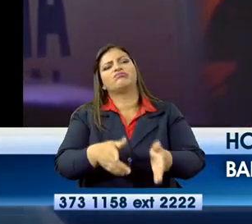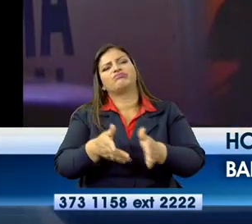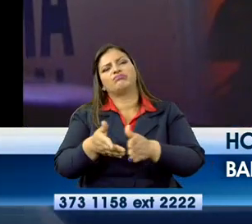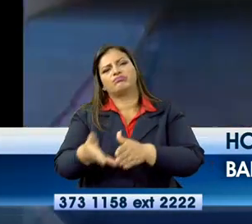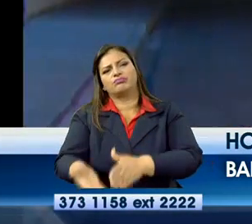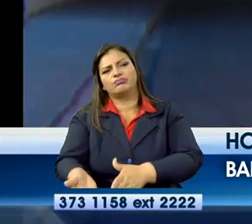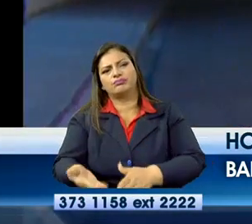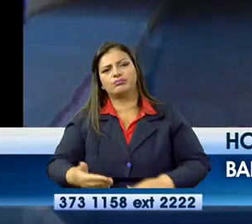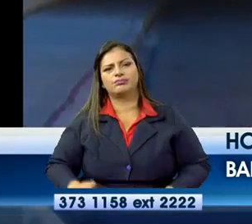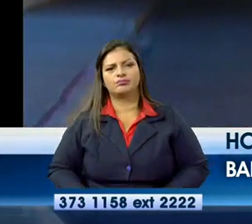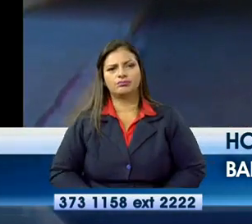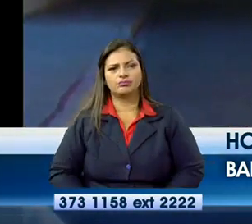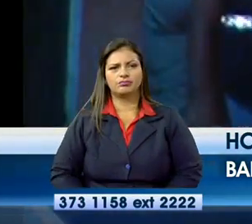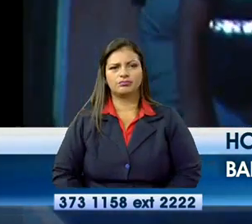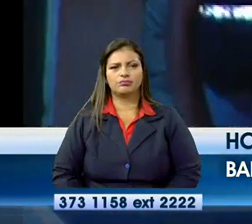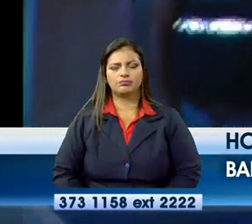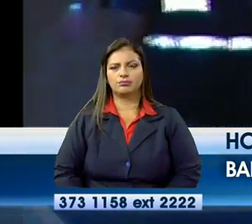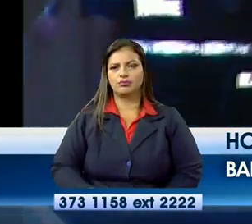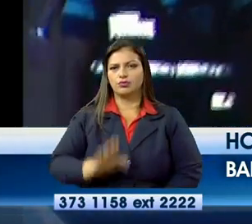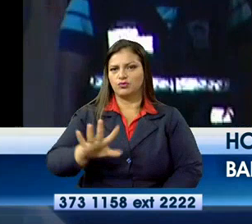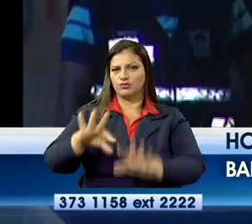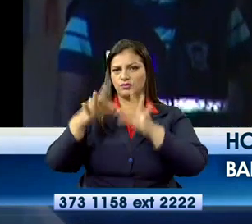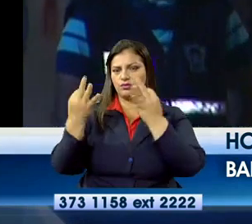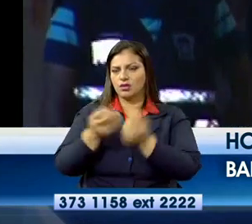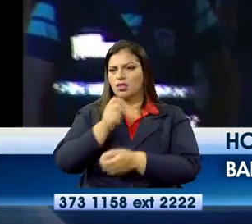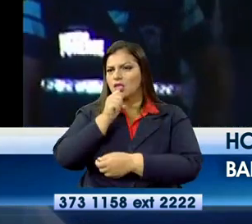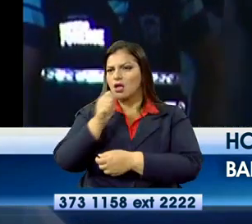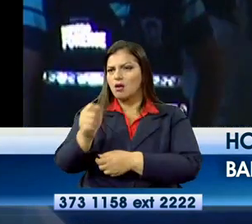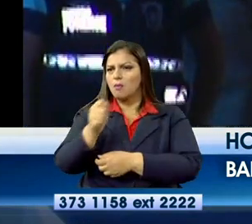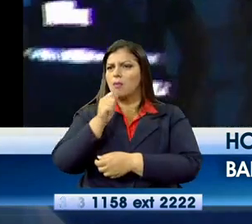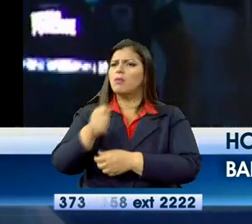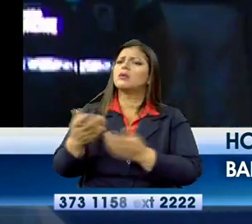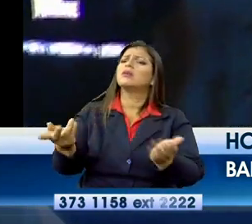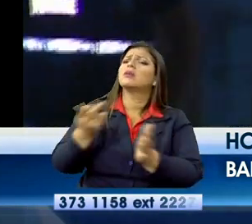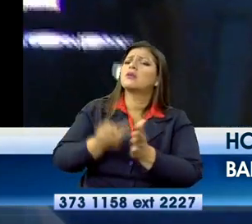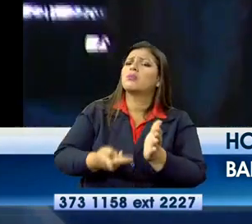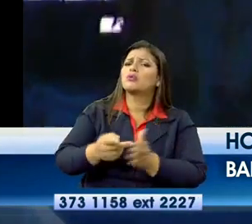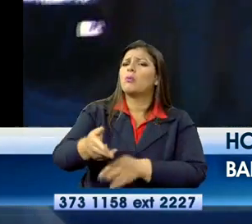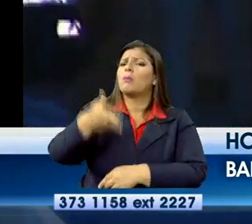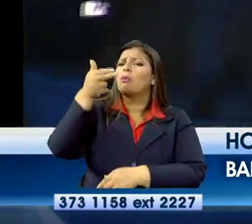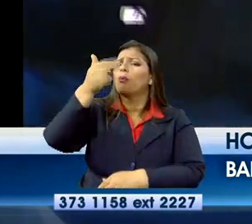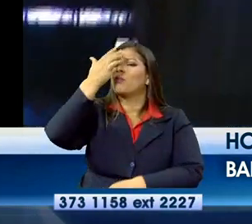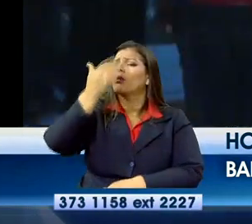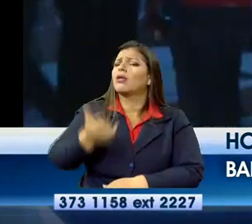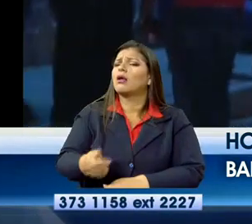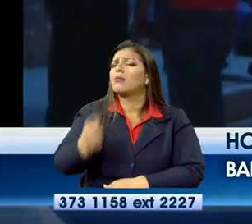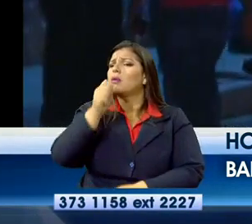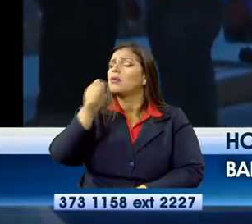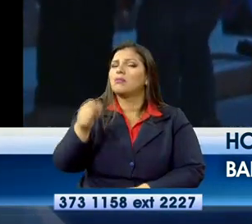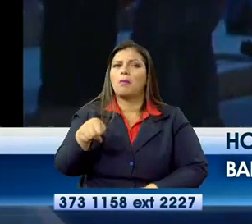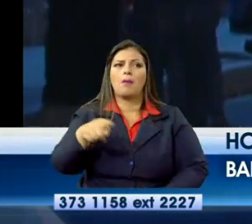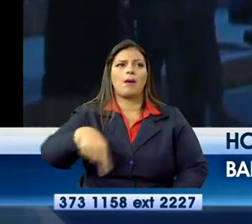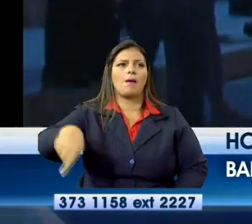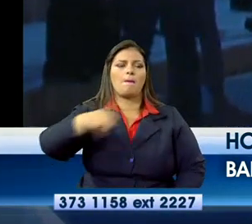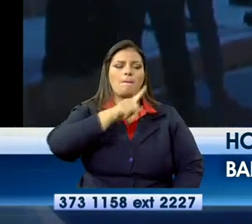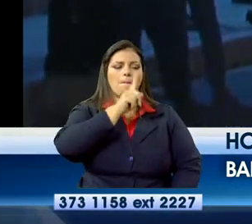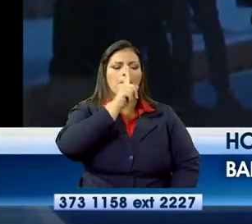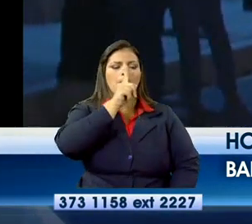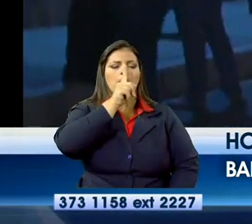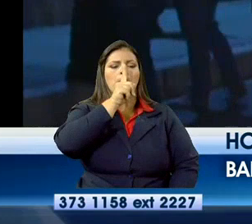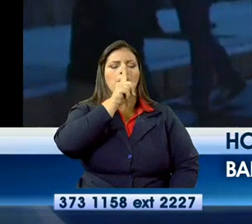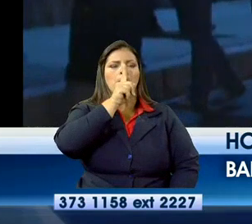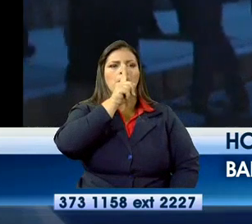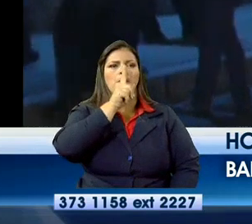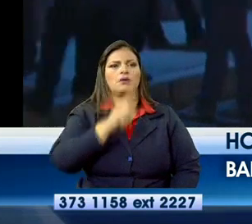fallecido. Tratamos de conversar con familiares y conocidos del afectado, pero no quisieron pronunciarse respecto al tema. Aún las indagaciones están